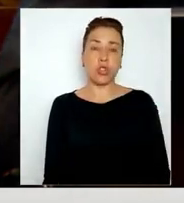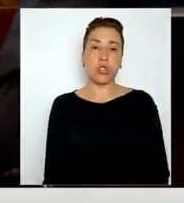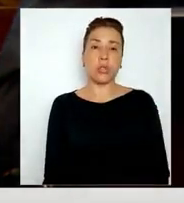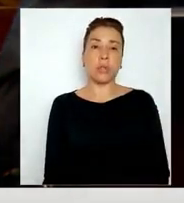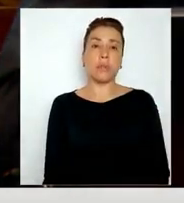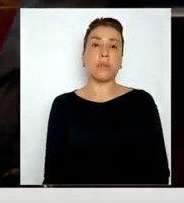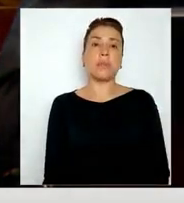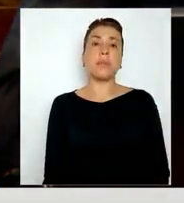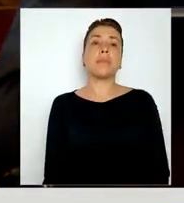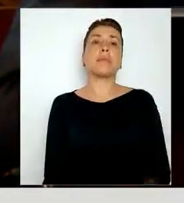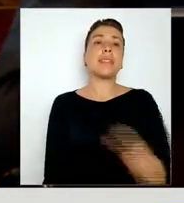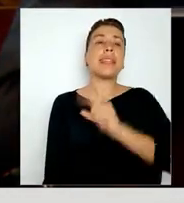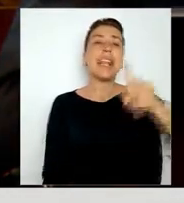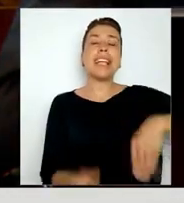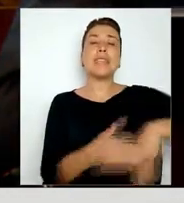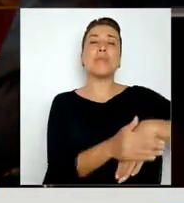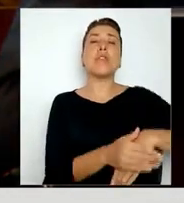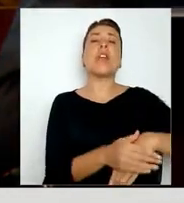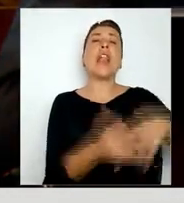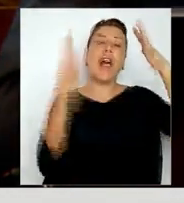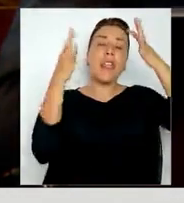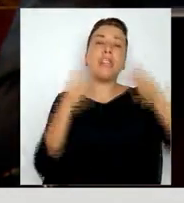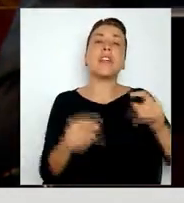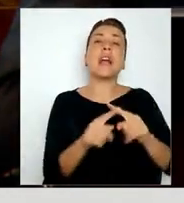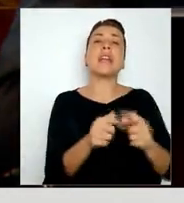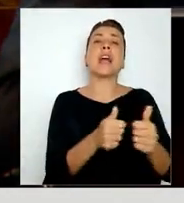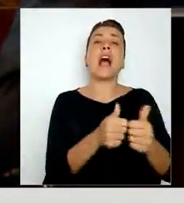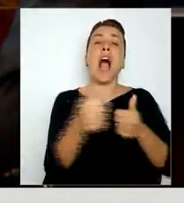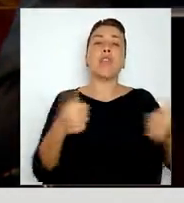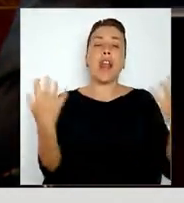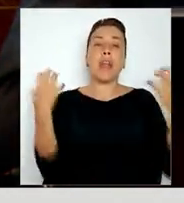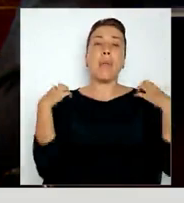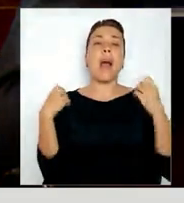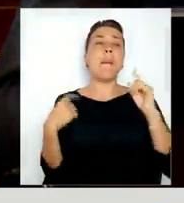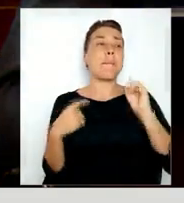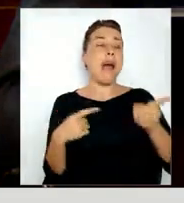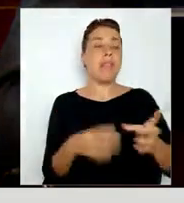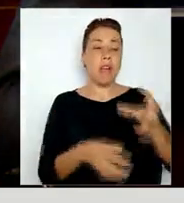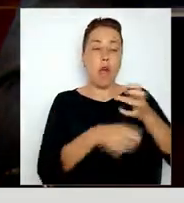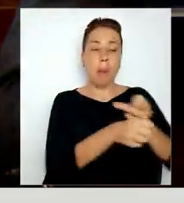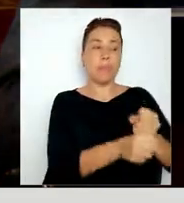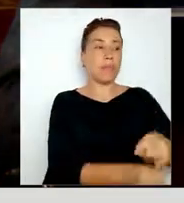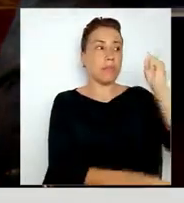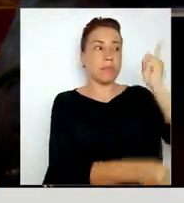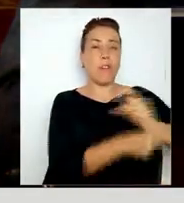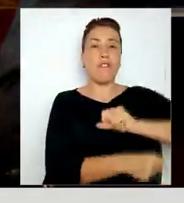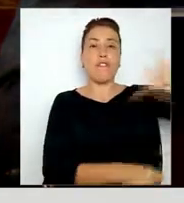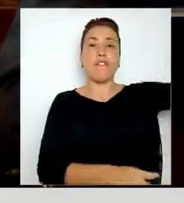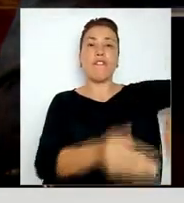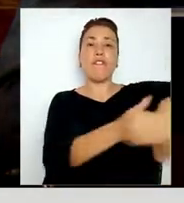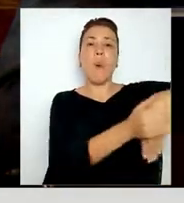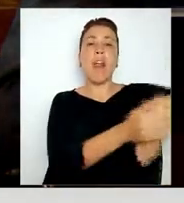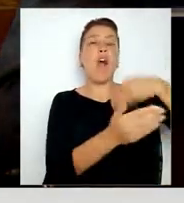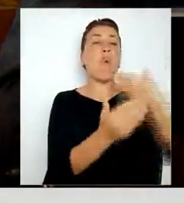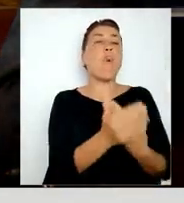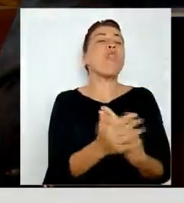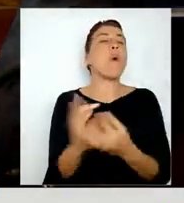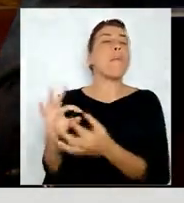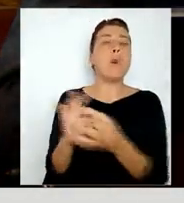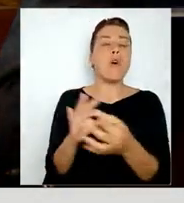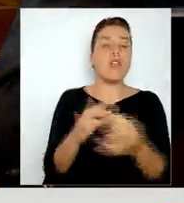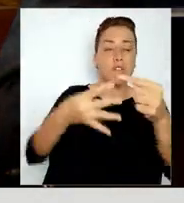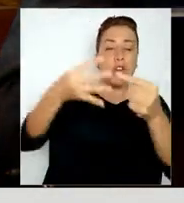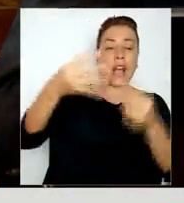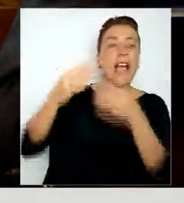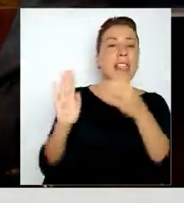la autoridad competente consistente en decretar la salida forzada del país del extranjero que incurriera en alguna de las causales previstas en la ley presidente